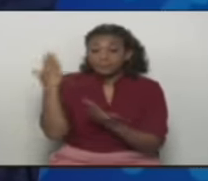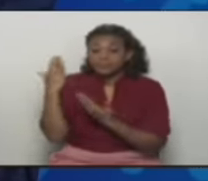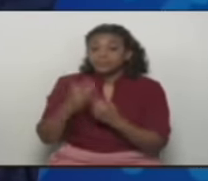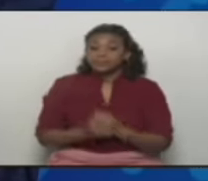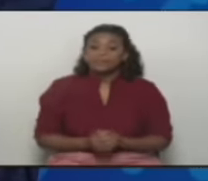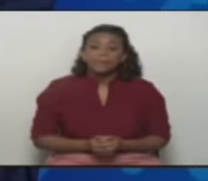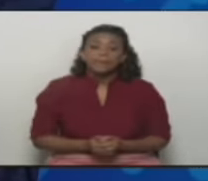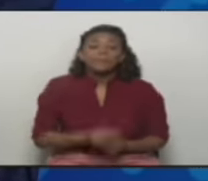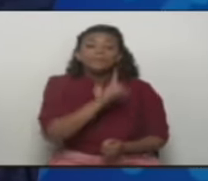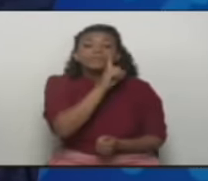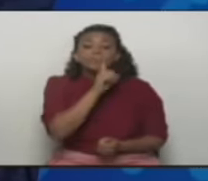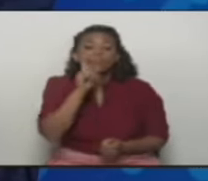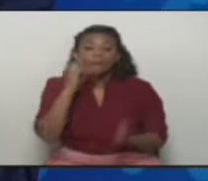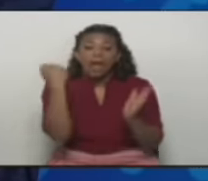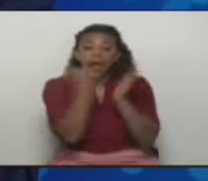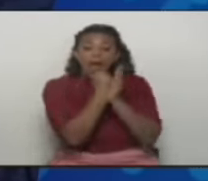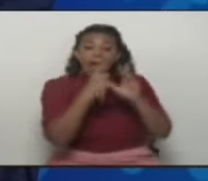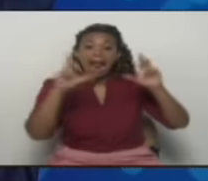Se llama